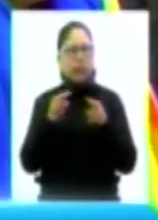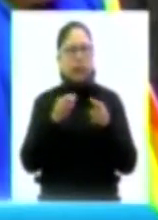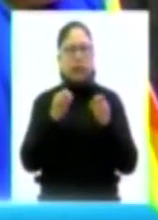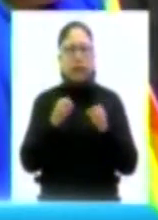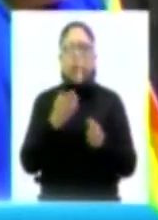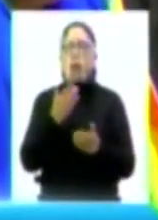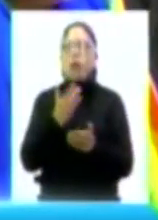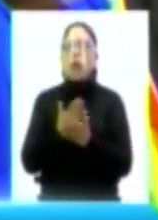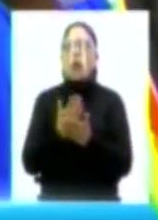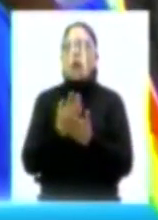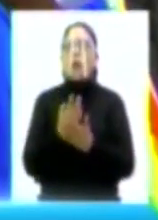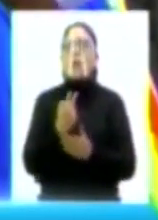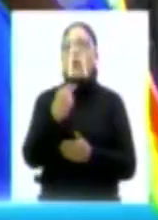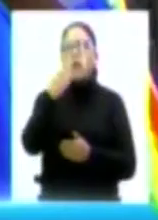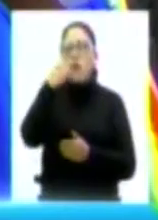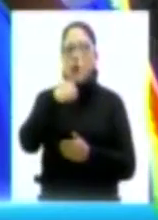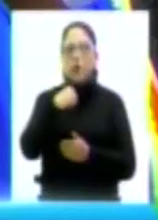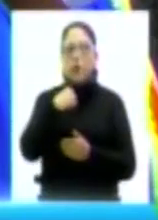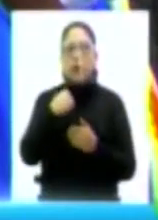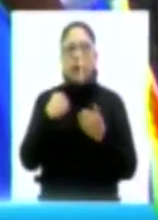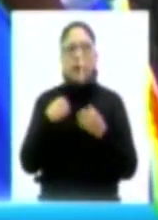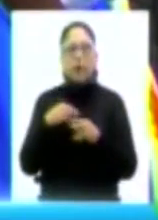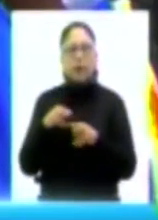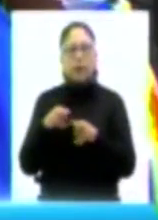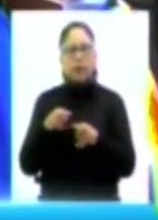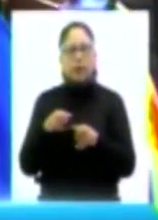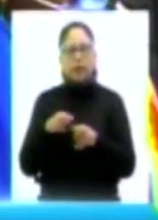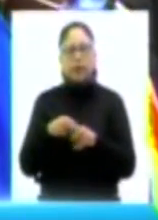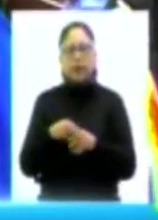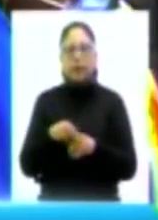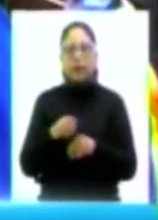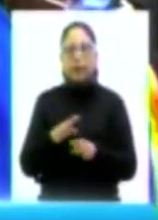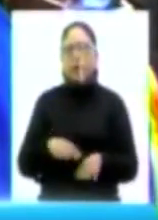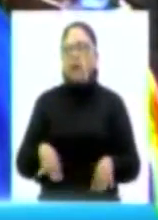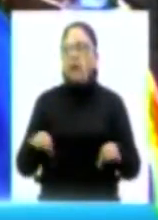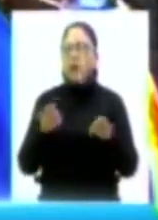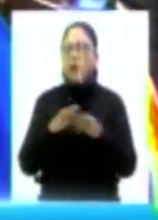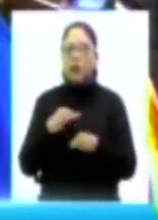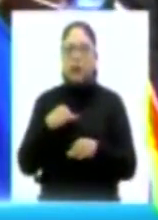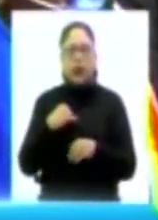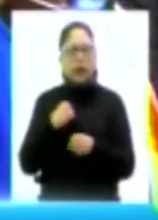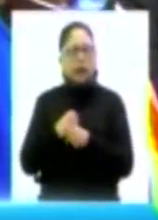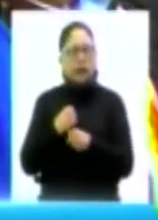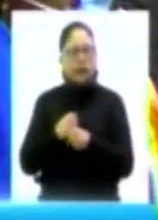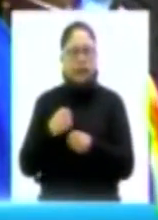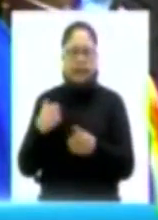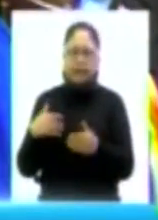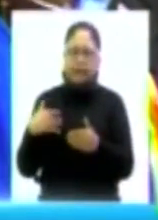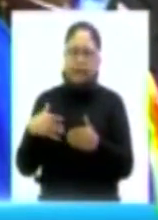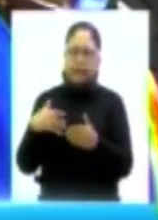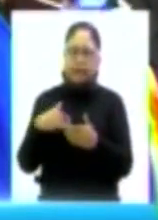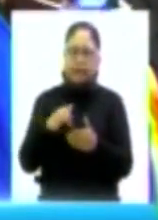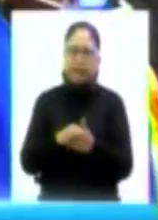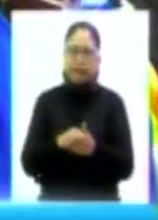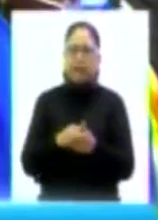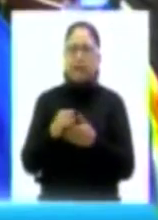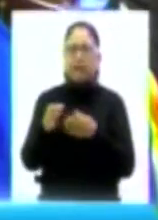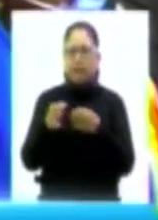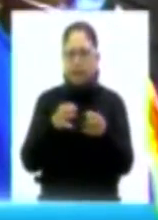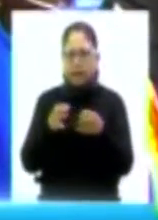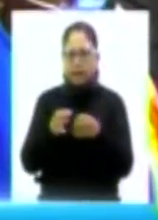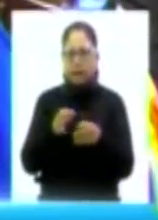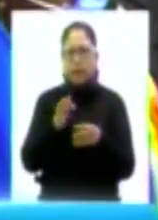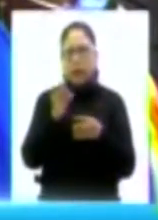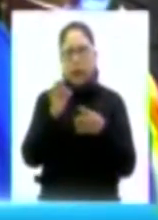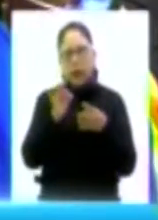son las pruebas de antígeno nasal. Algo muy importante y que yo he venido trabajando en la explicación de estas